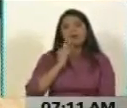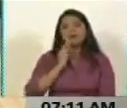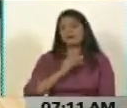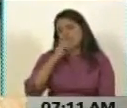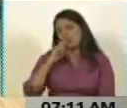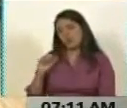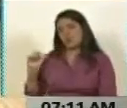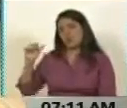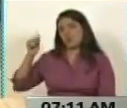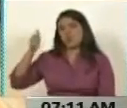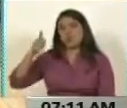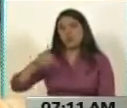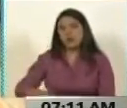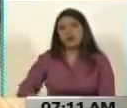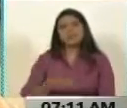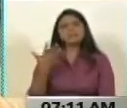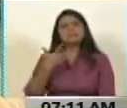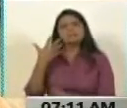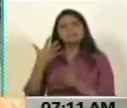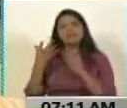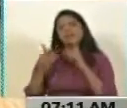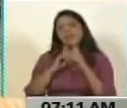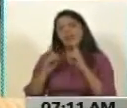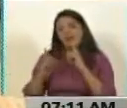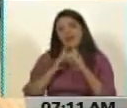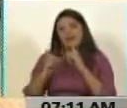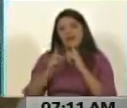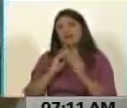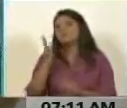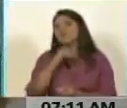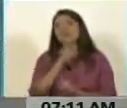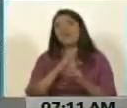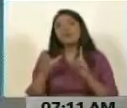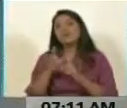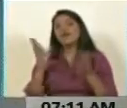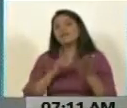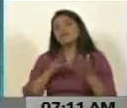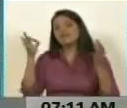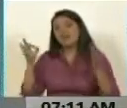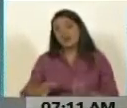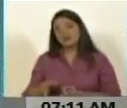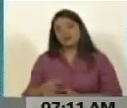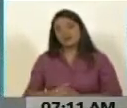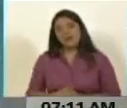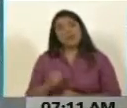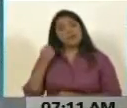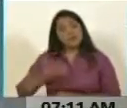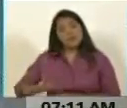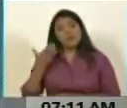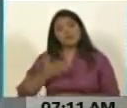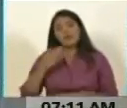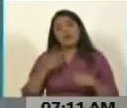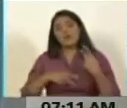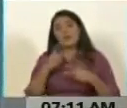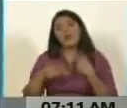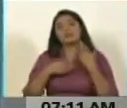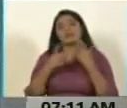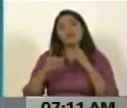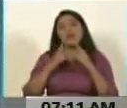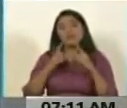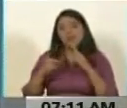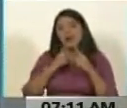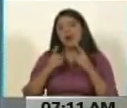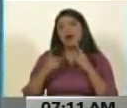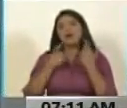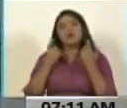históricas, no es sino producto de diálogos, no hay una cultura pura, las culturas son fundamentalmente productos de diálogos de los diversos,